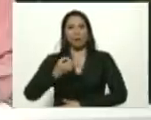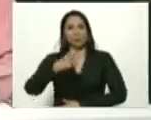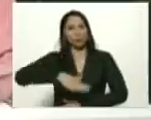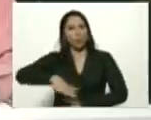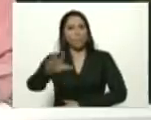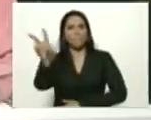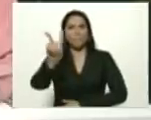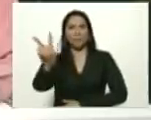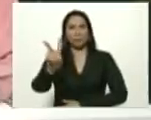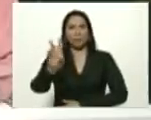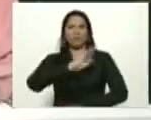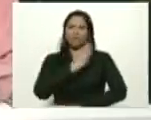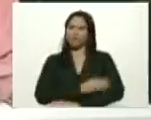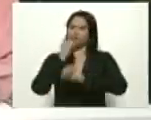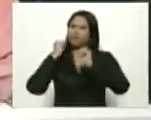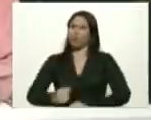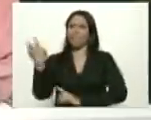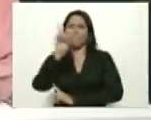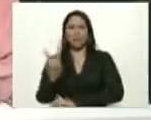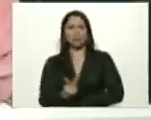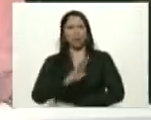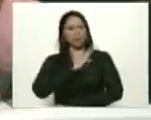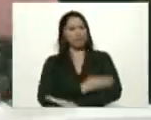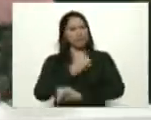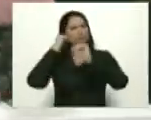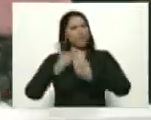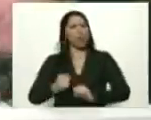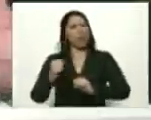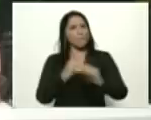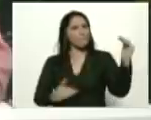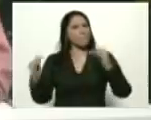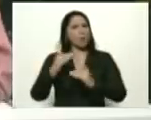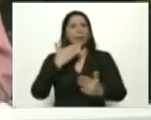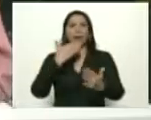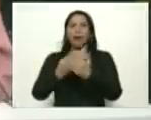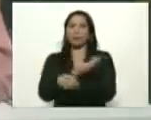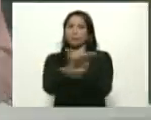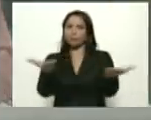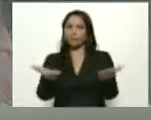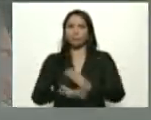Venezuela. ¡Fuerza, Venezuela! ¡Fuerza! Que venceremos. Muchas gracias.